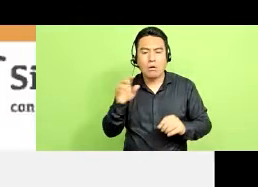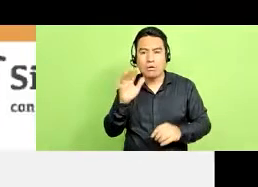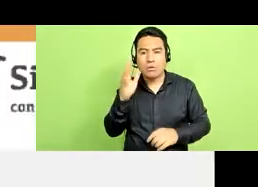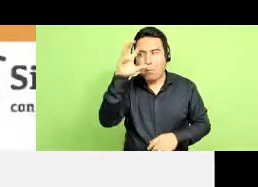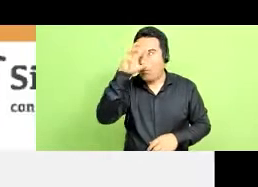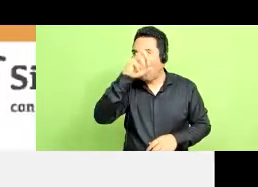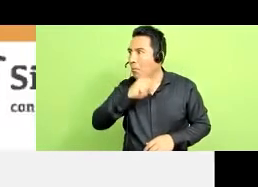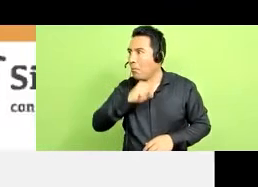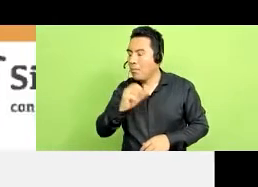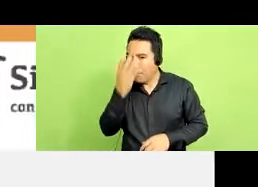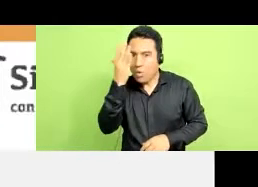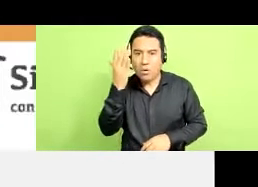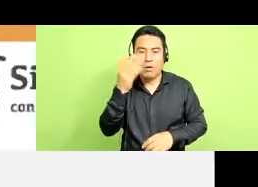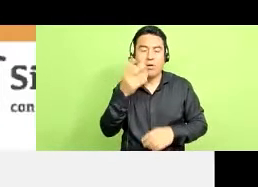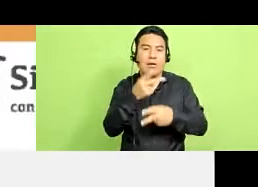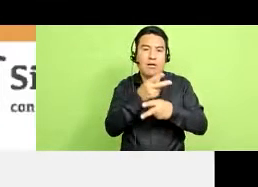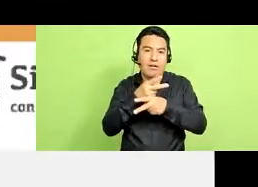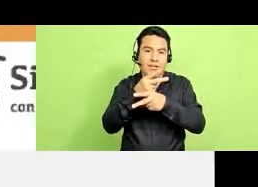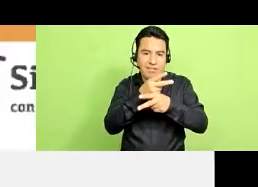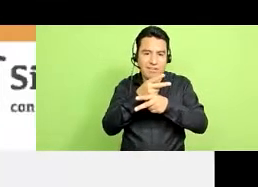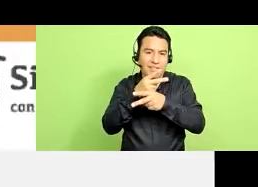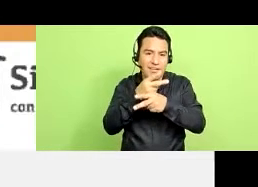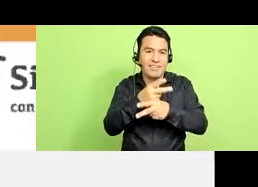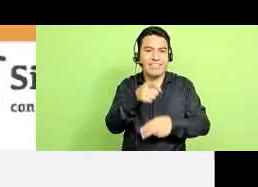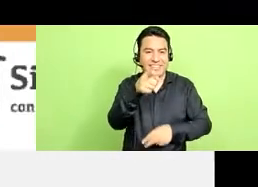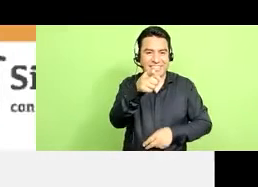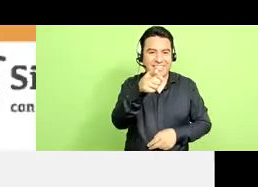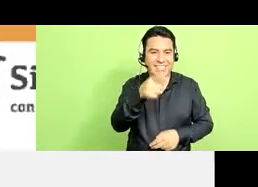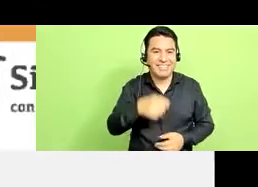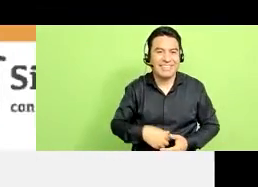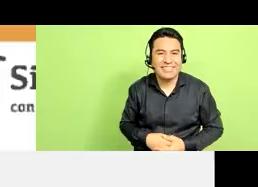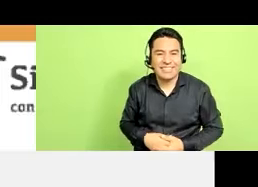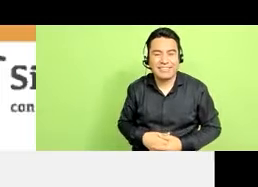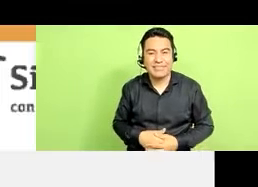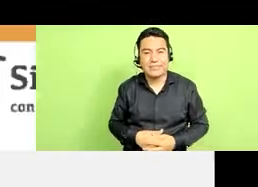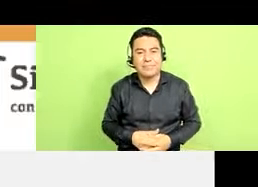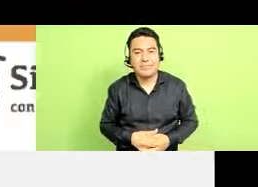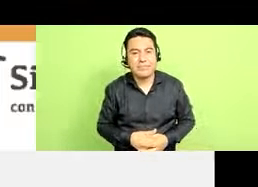a la hora de caminar desde hace en una edificación